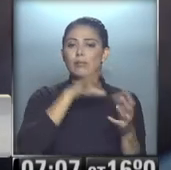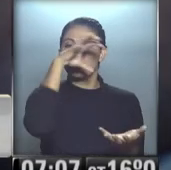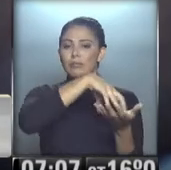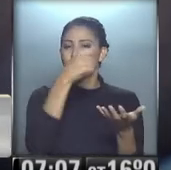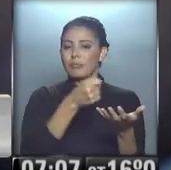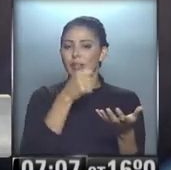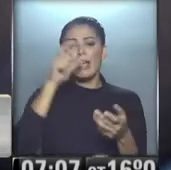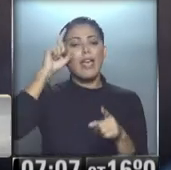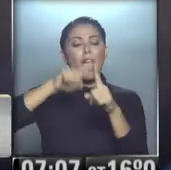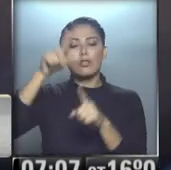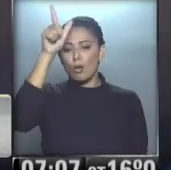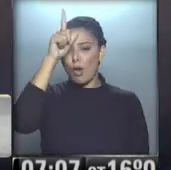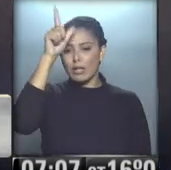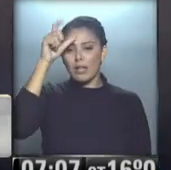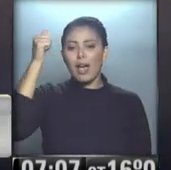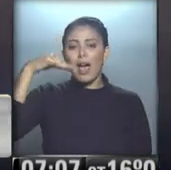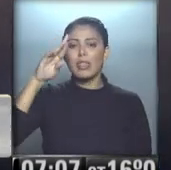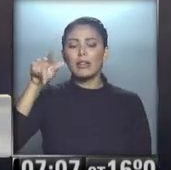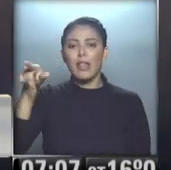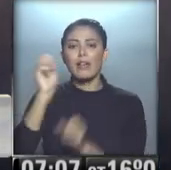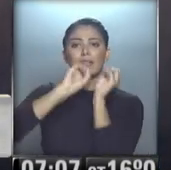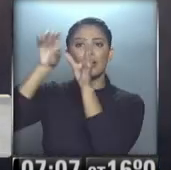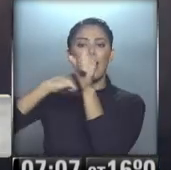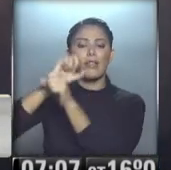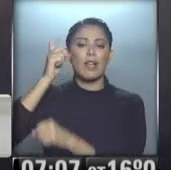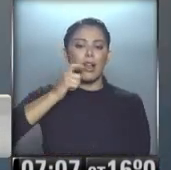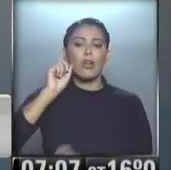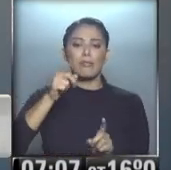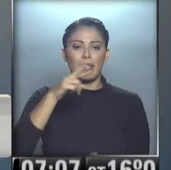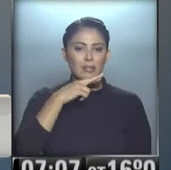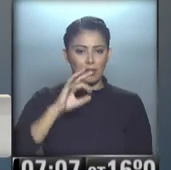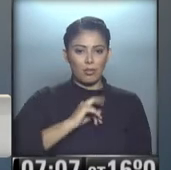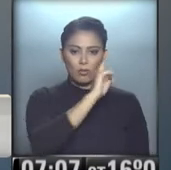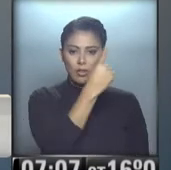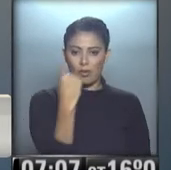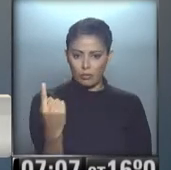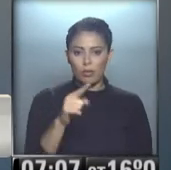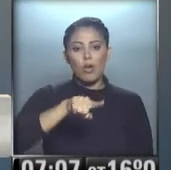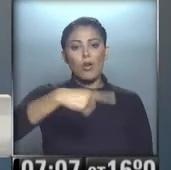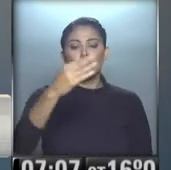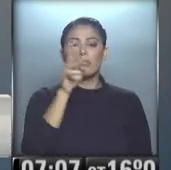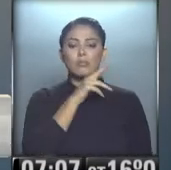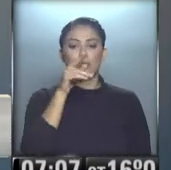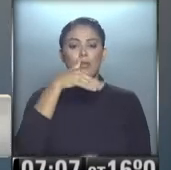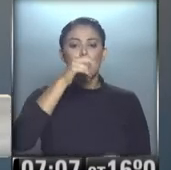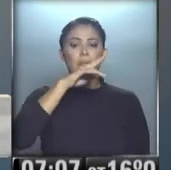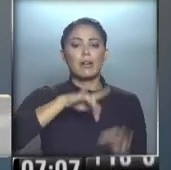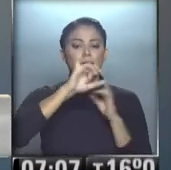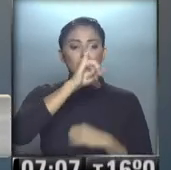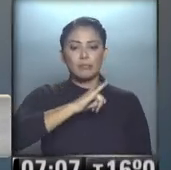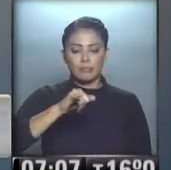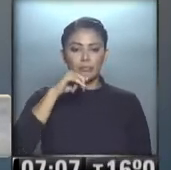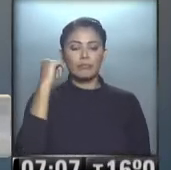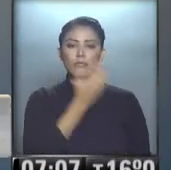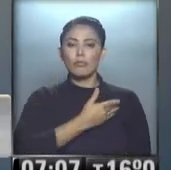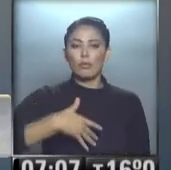policía, Domingo Andrada, quien la llevó a La Rioja. También la misma cifra. 15 años recibió la madama del burdel riojano, El Desafío,